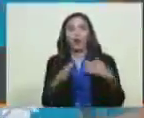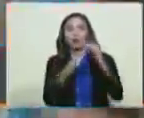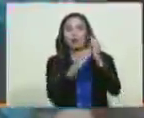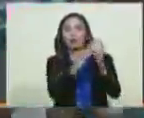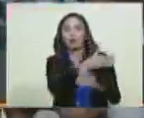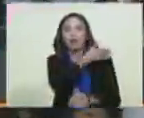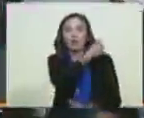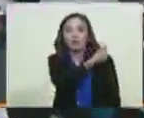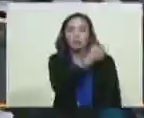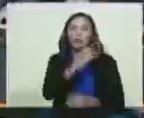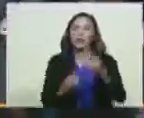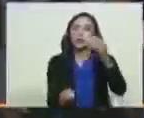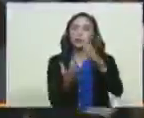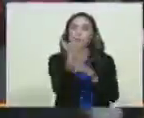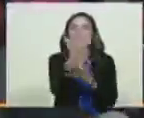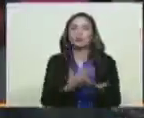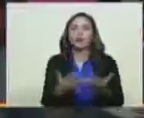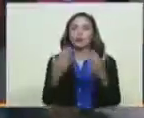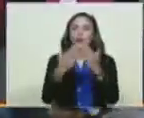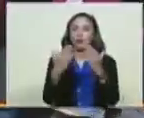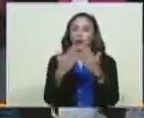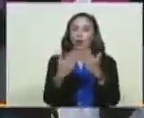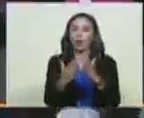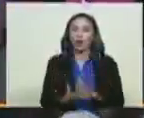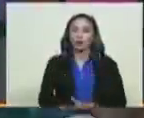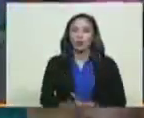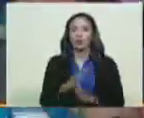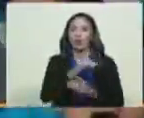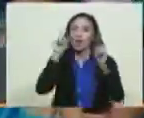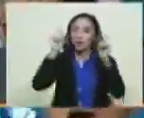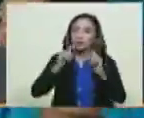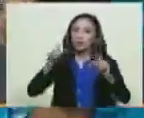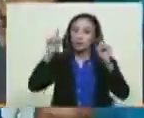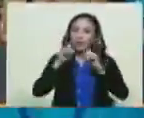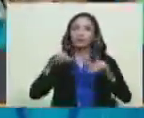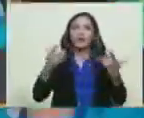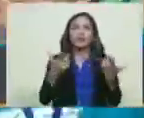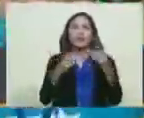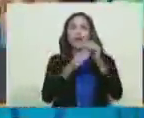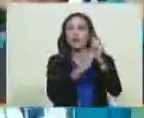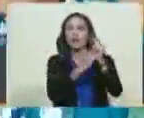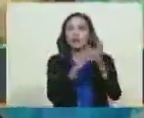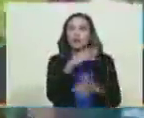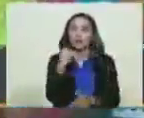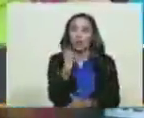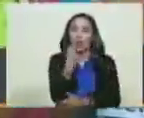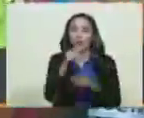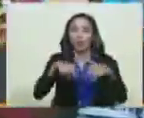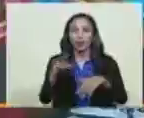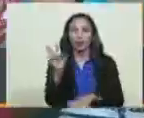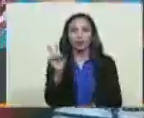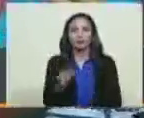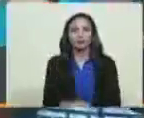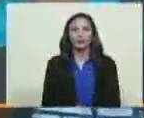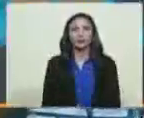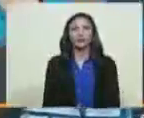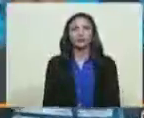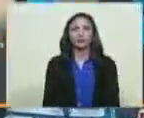y fundación de esta grande escuela de formación de líderes la juventud venezolana